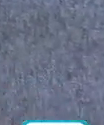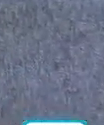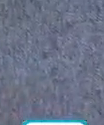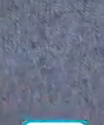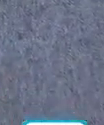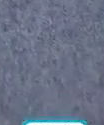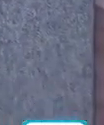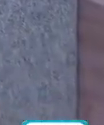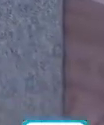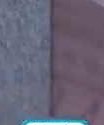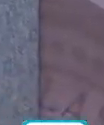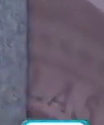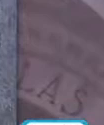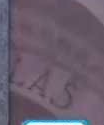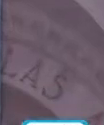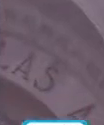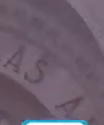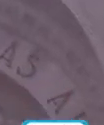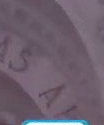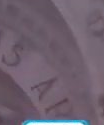tú a mí me